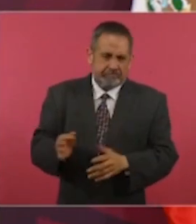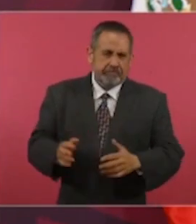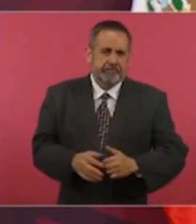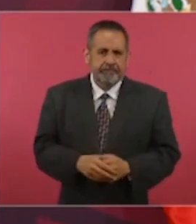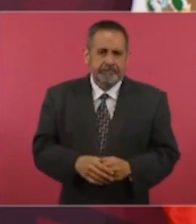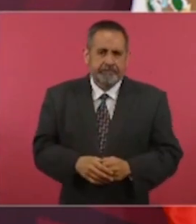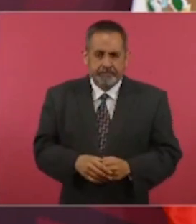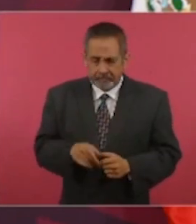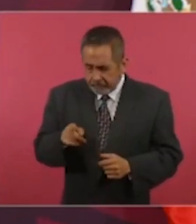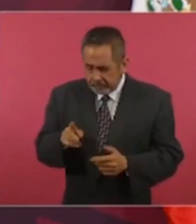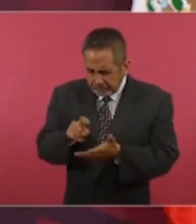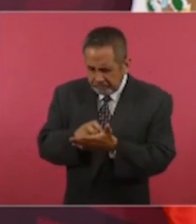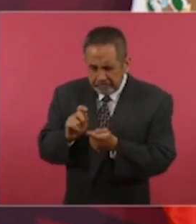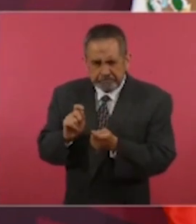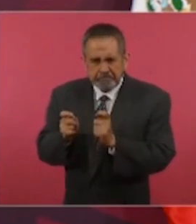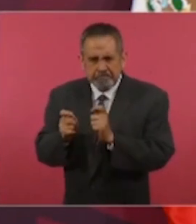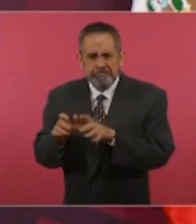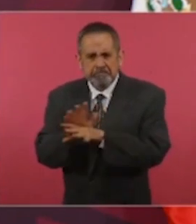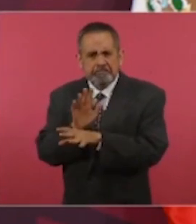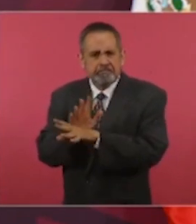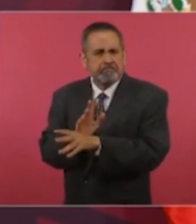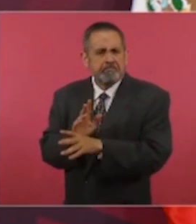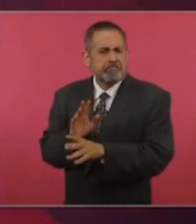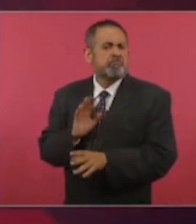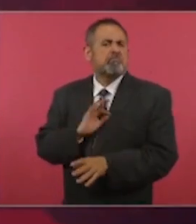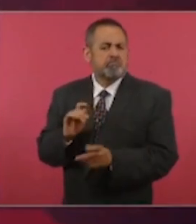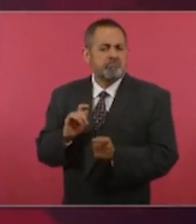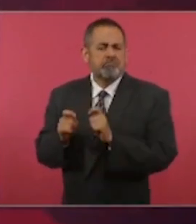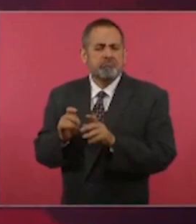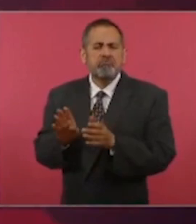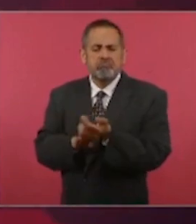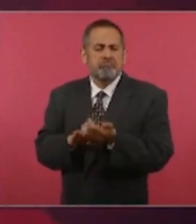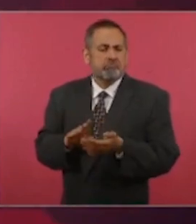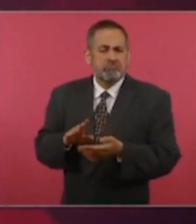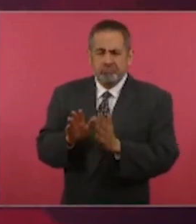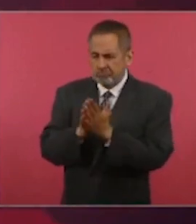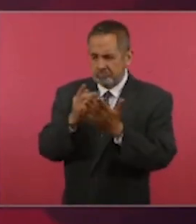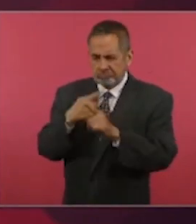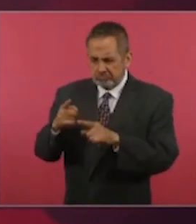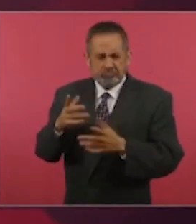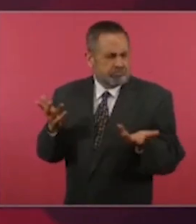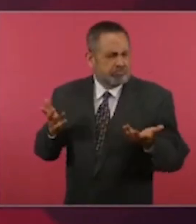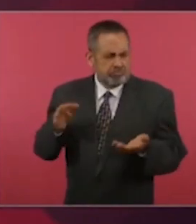lo perfectible que son